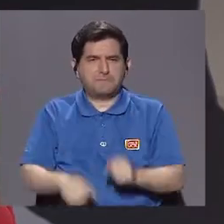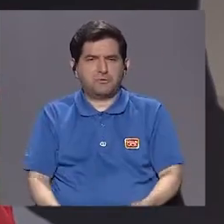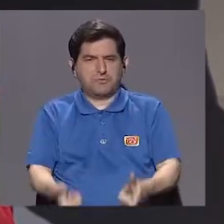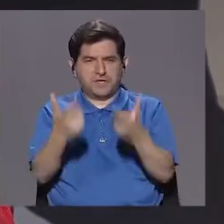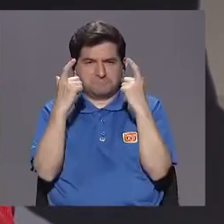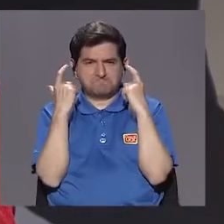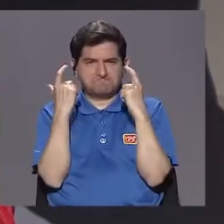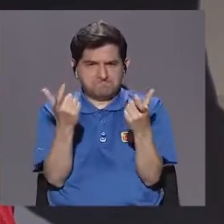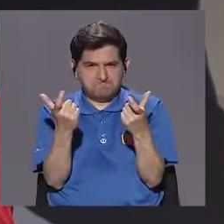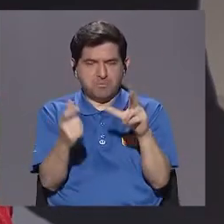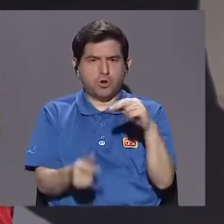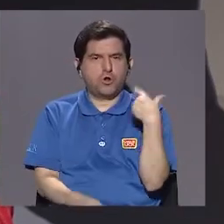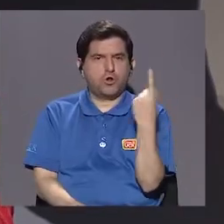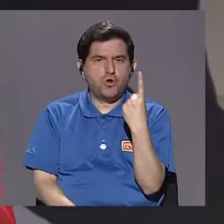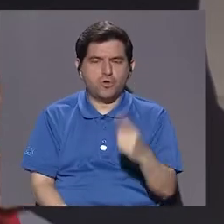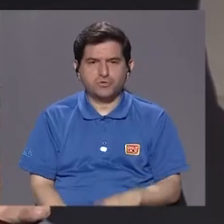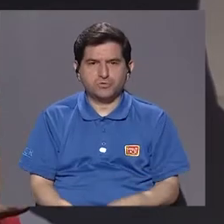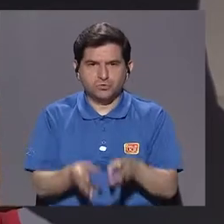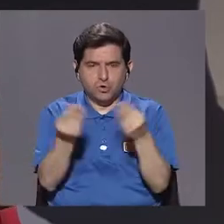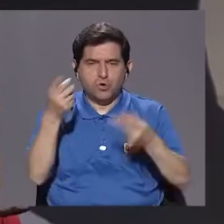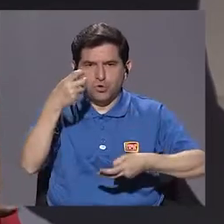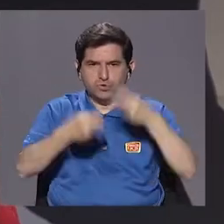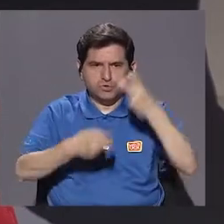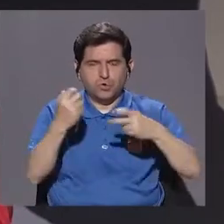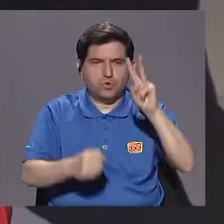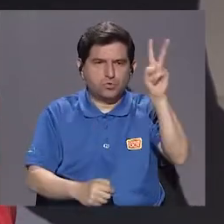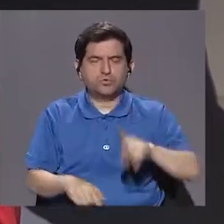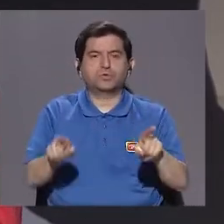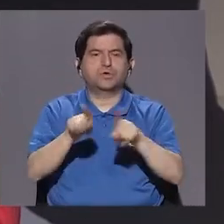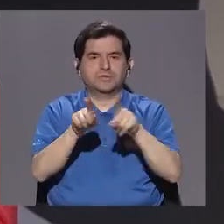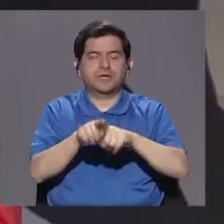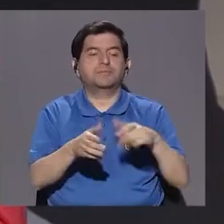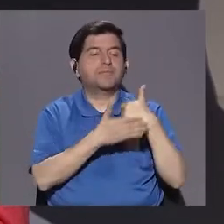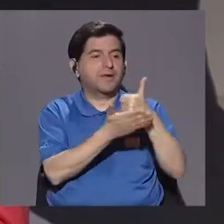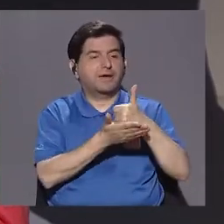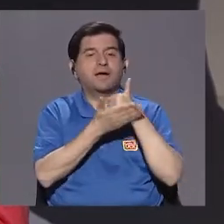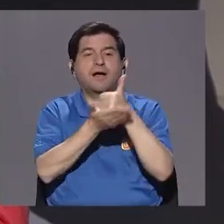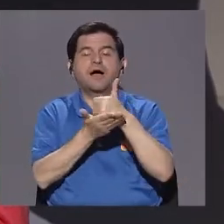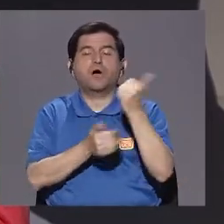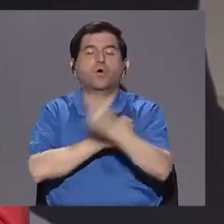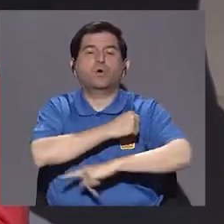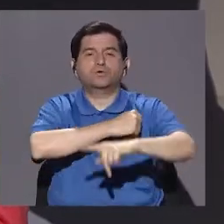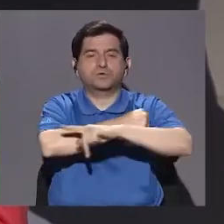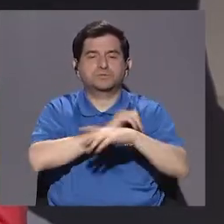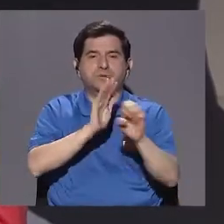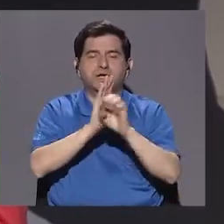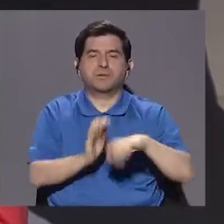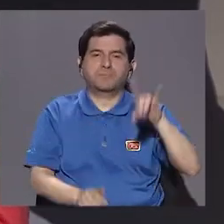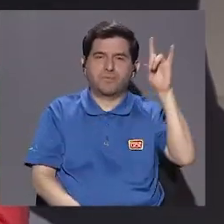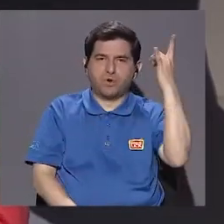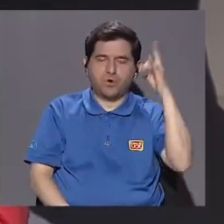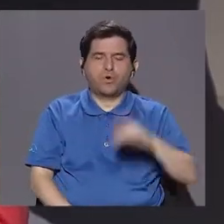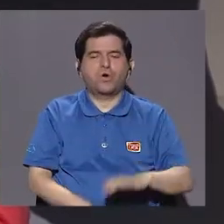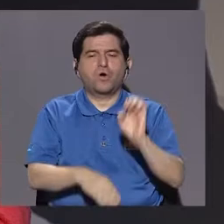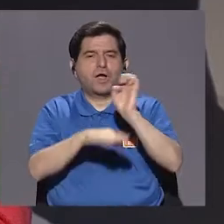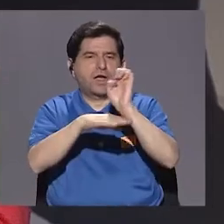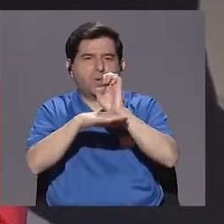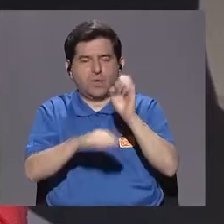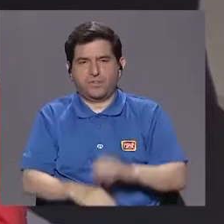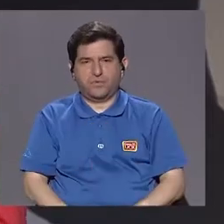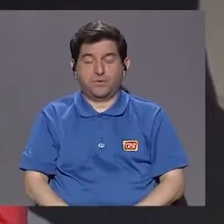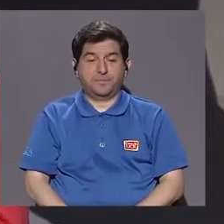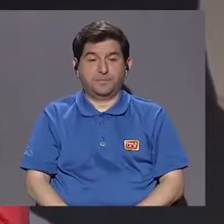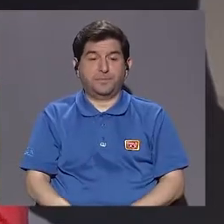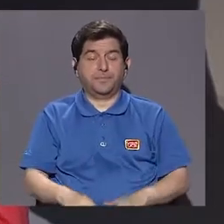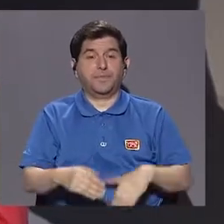riqueza no sólo a resolver algunos problemas de venezuela sino también a ayudar a otros países como bolivia ecuador etcétera